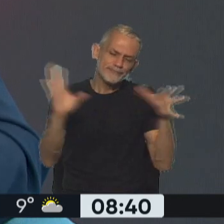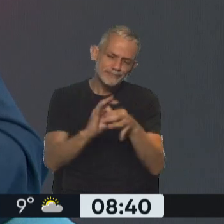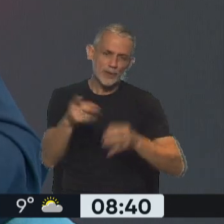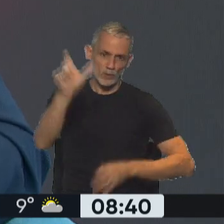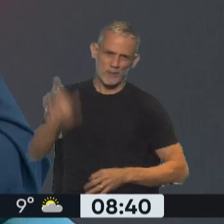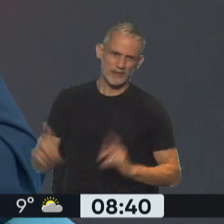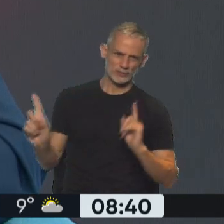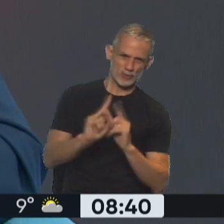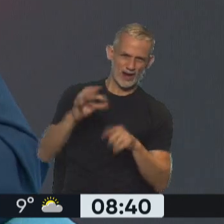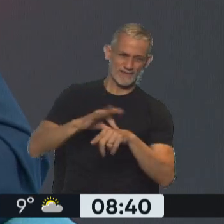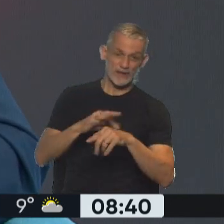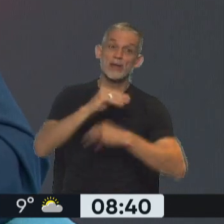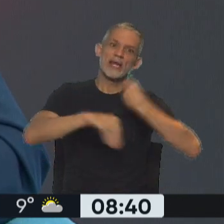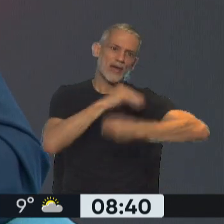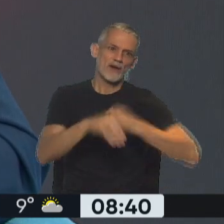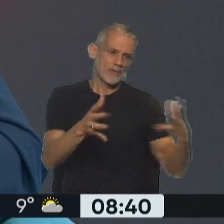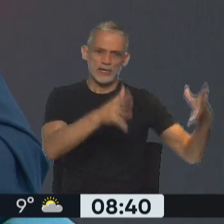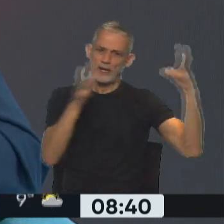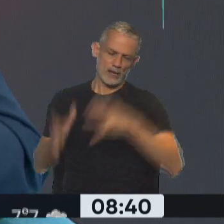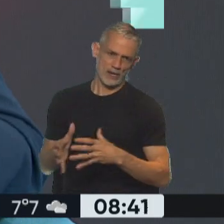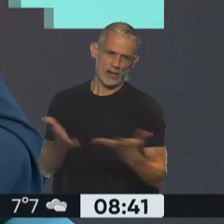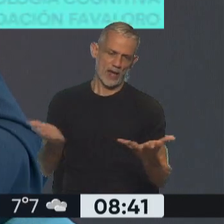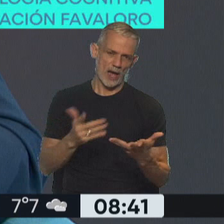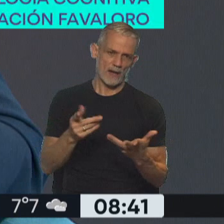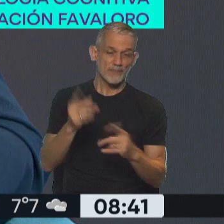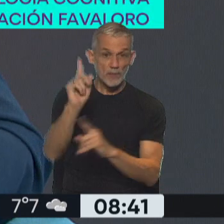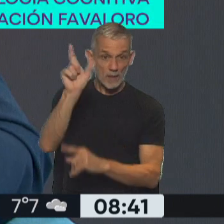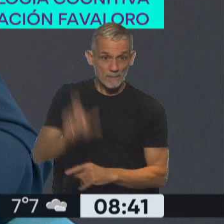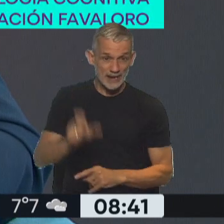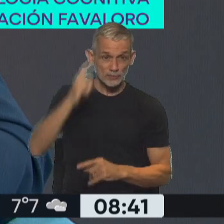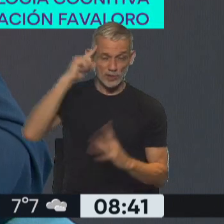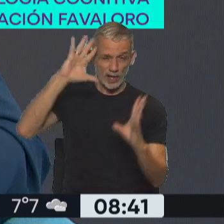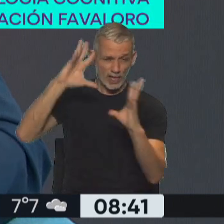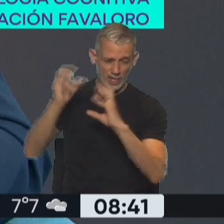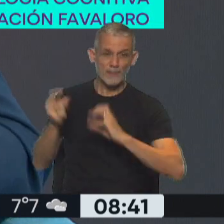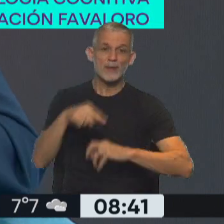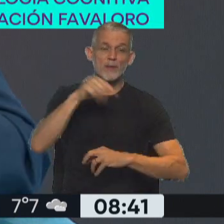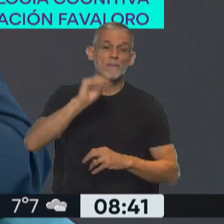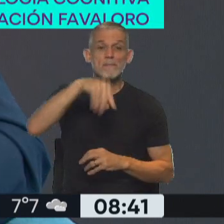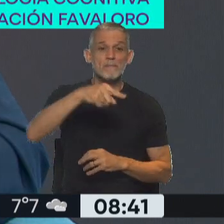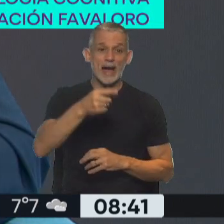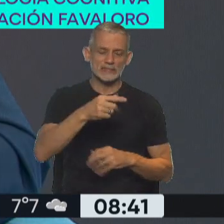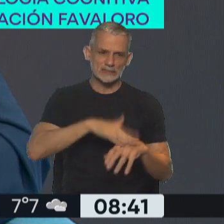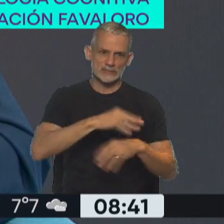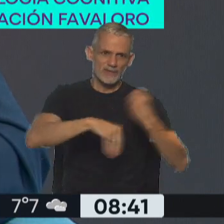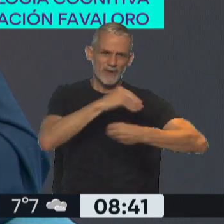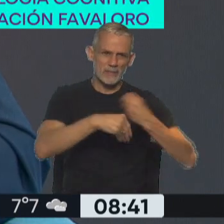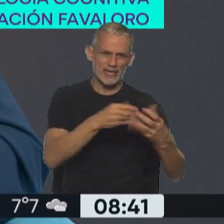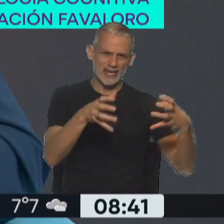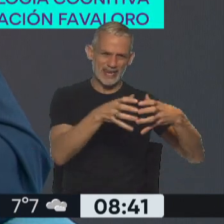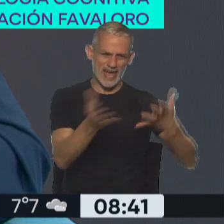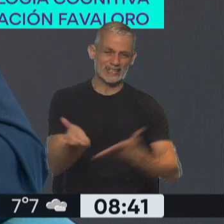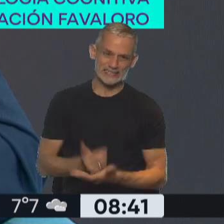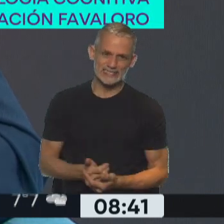con el paciente, sino con la familia, porque es una enfermedad que afecta al paciente, pero también compromete a todo el entorno.